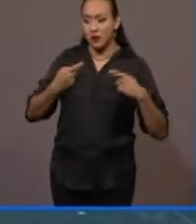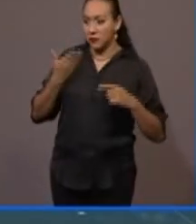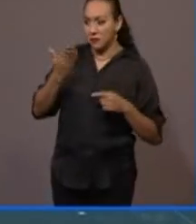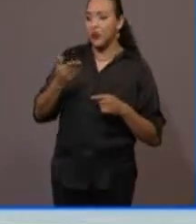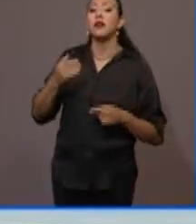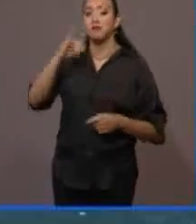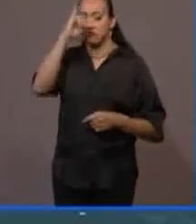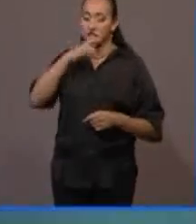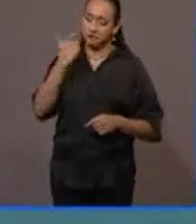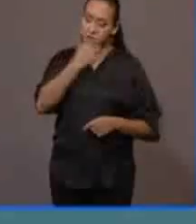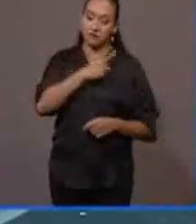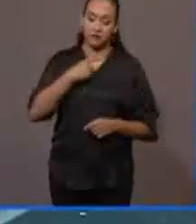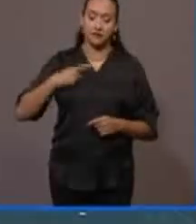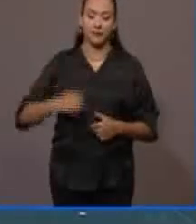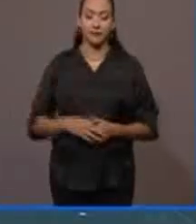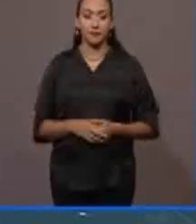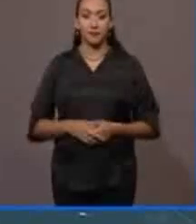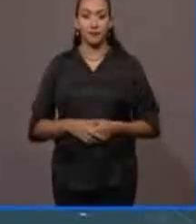segunda sala.